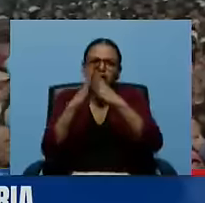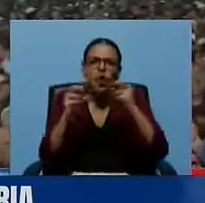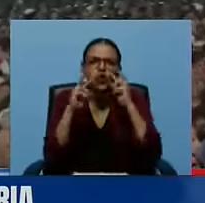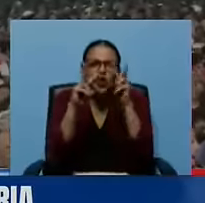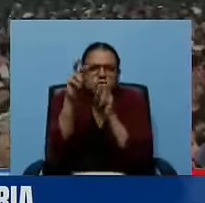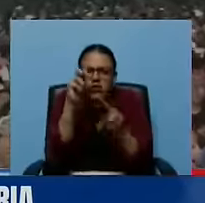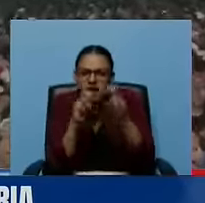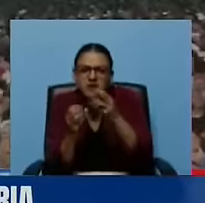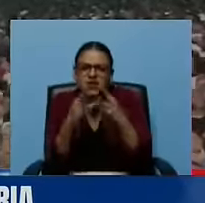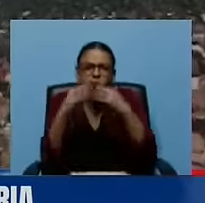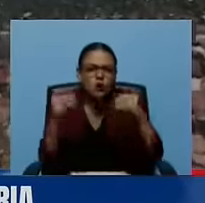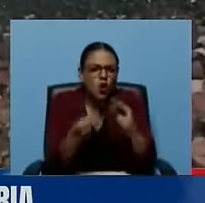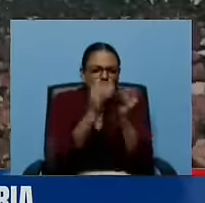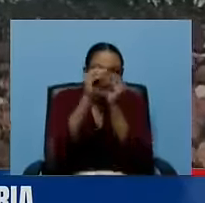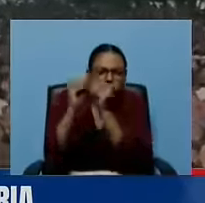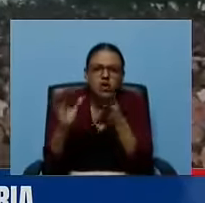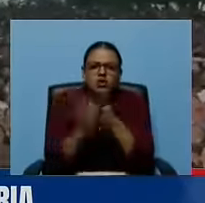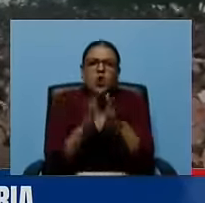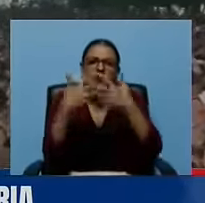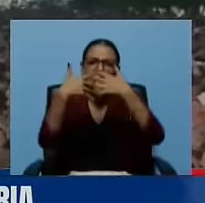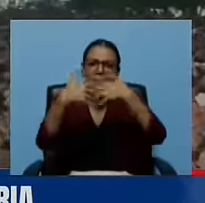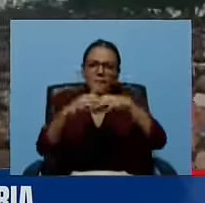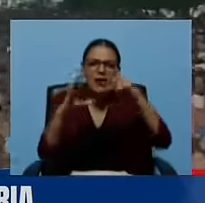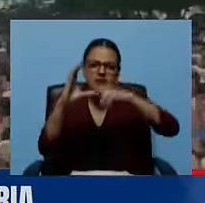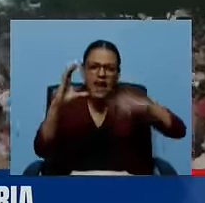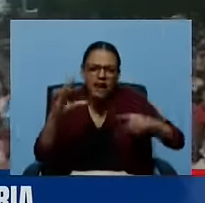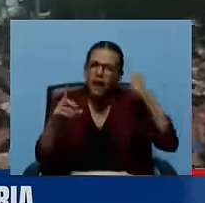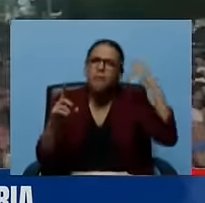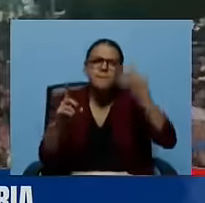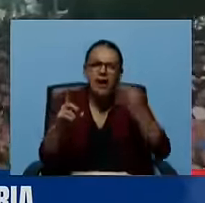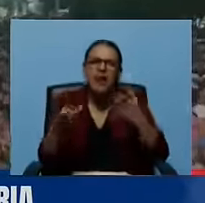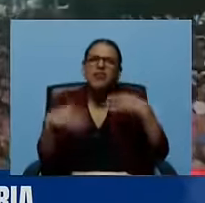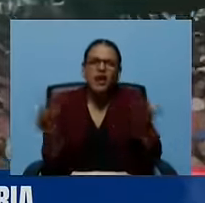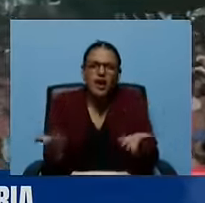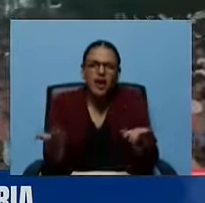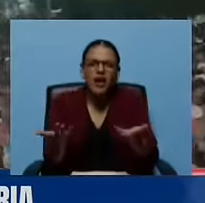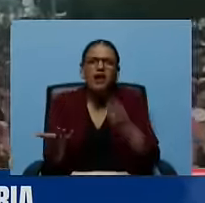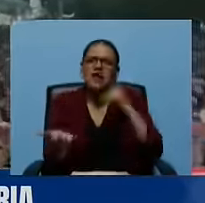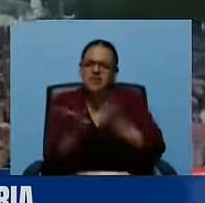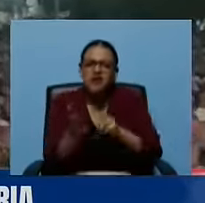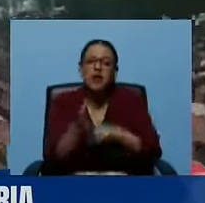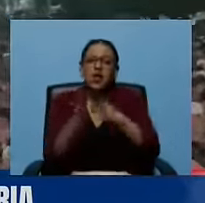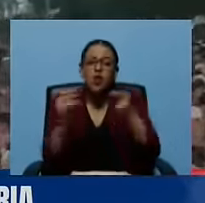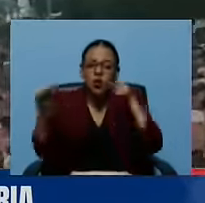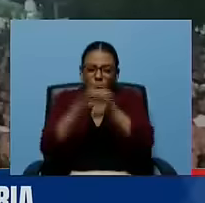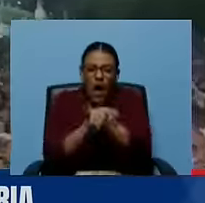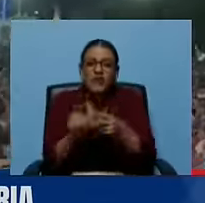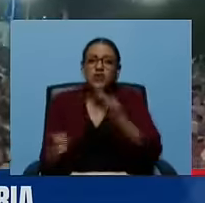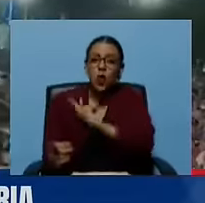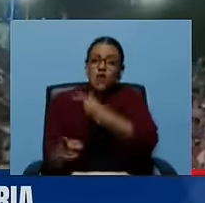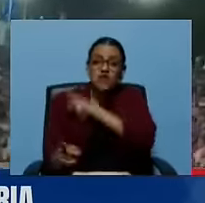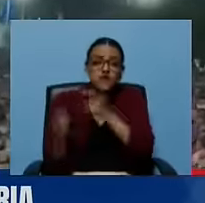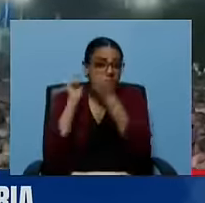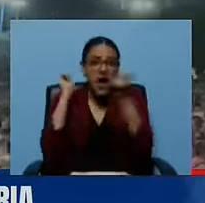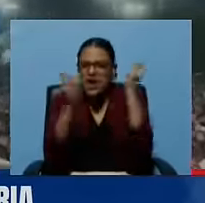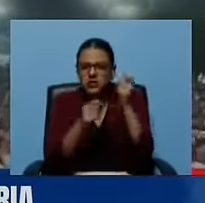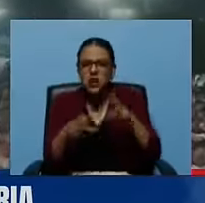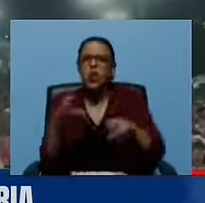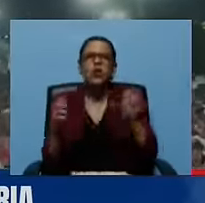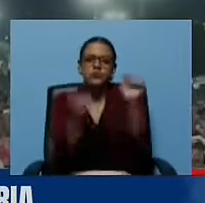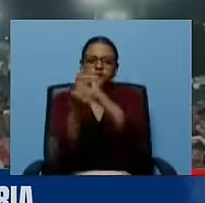y reestructuración de la empresa eléctrica para que verdaderamente los infiltrados salgan de allí.